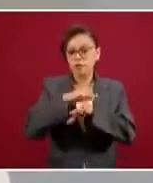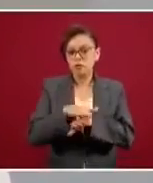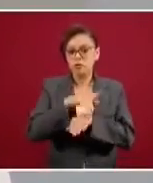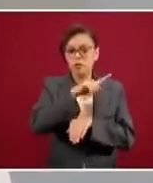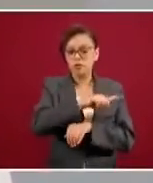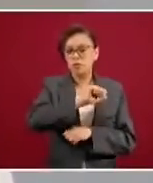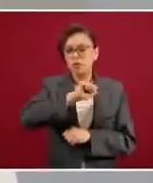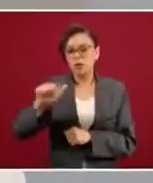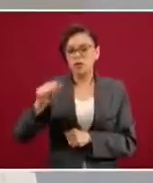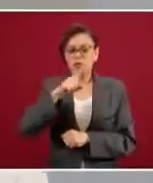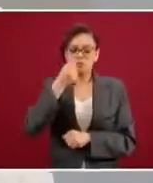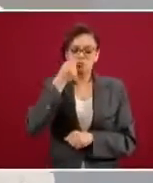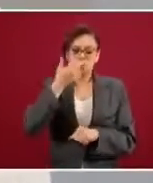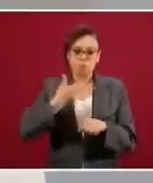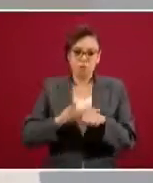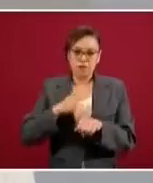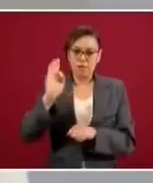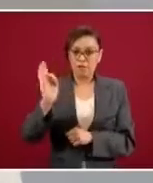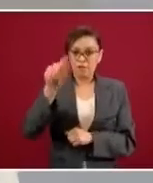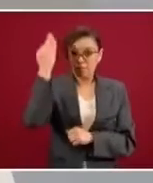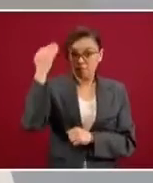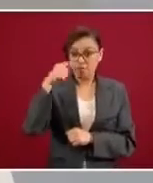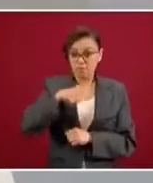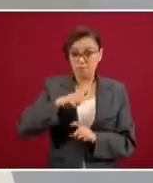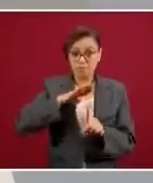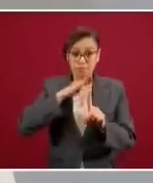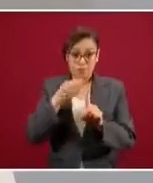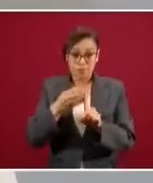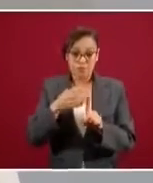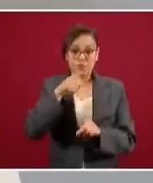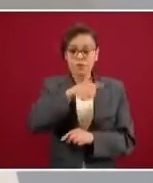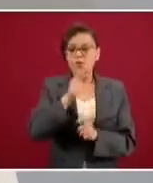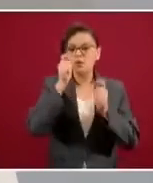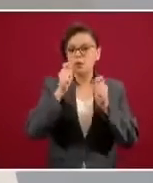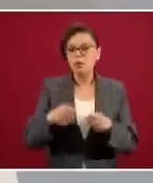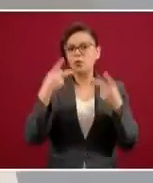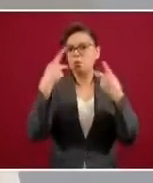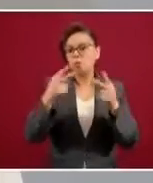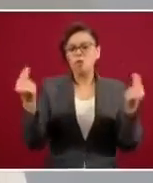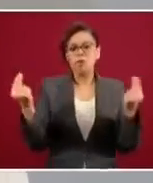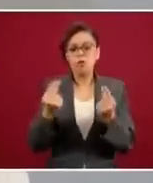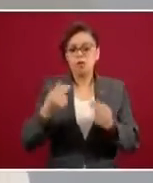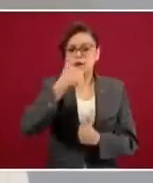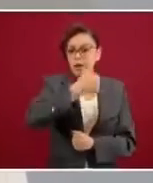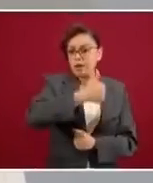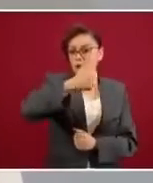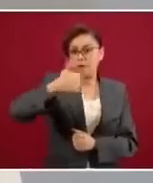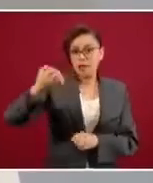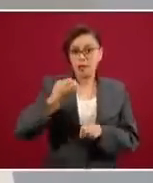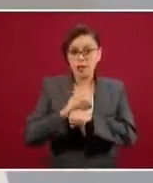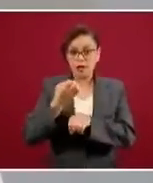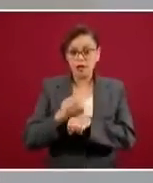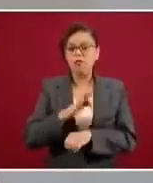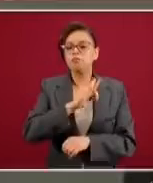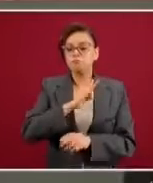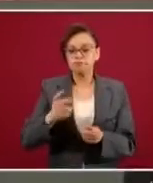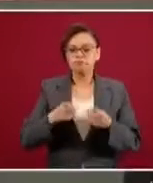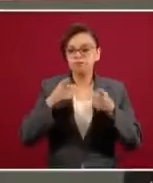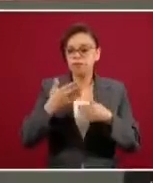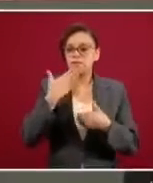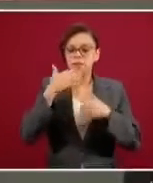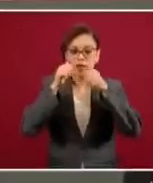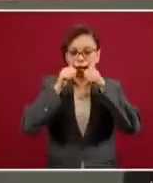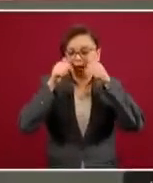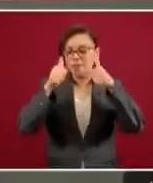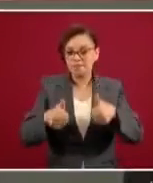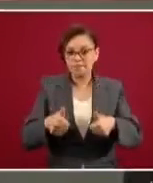de Salud Federal para que, de acuerdo a sus propias realidades y necesidades, puedan brindar los mejores servicios.